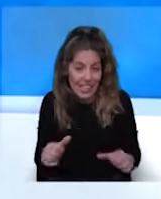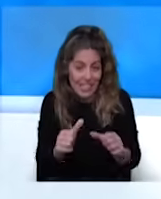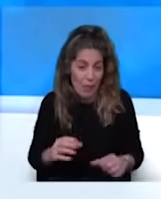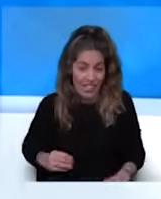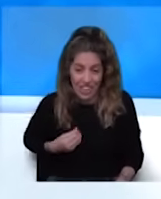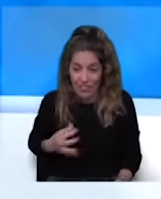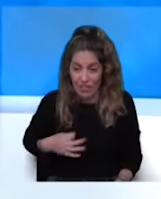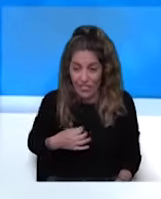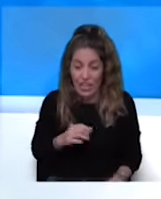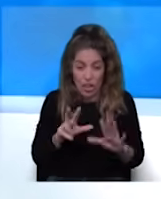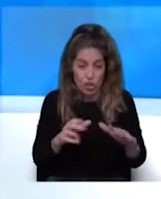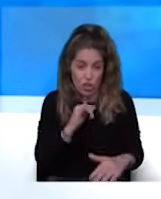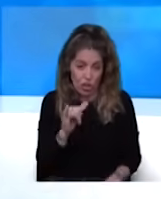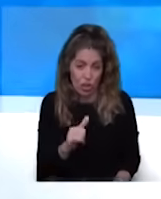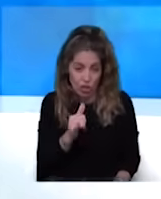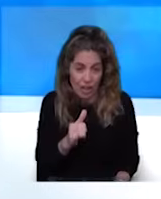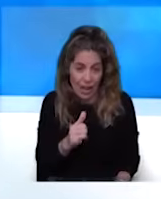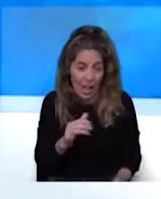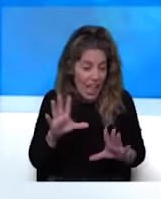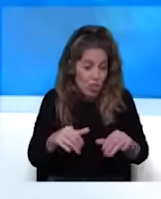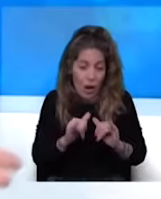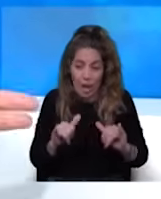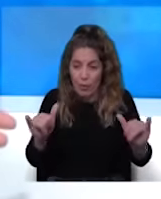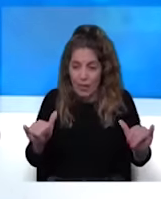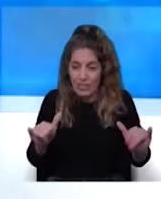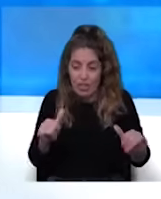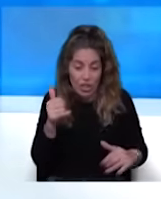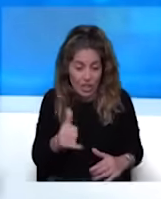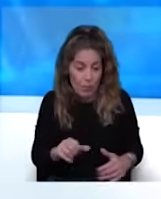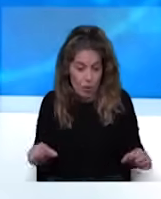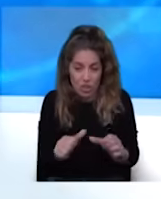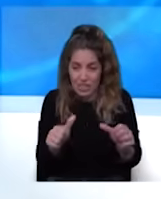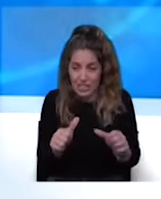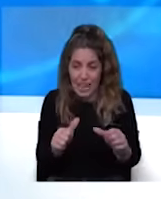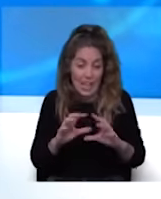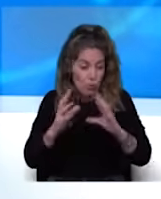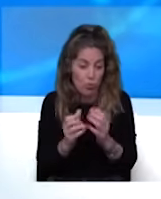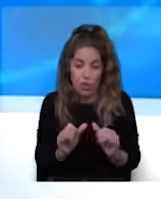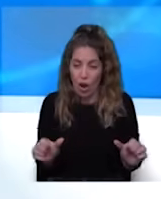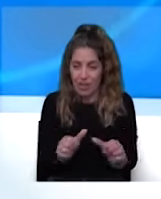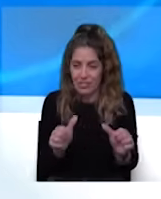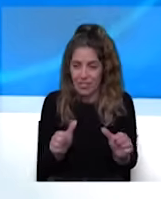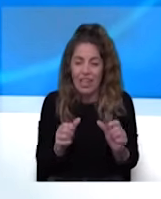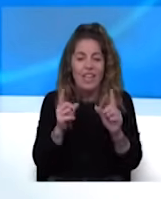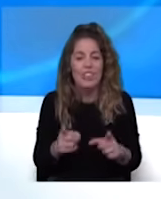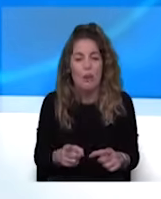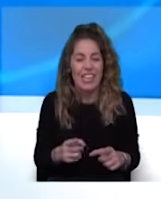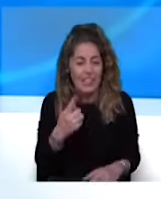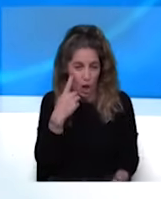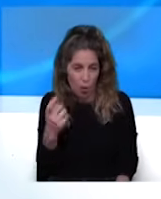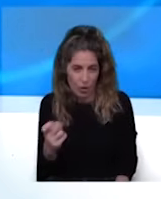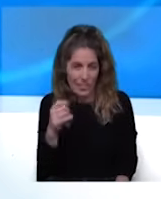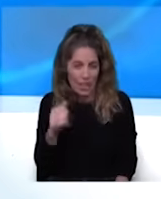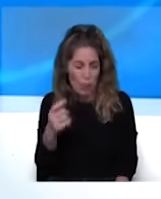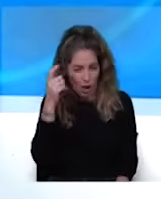esas ocho que yo te comentaba que están en todas las publicaciones que nosotros tenemos hechas y que el mundo hace También tenemos que tener en cuenta que